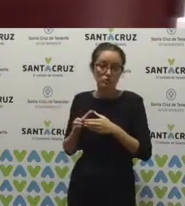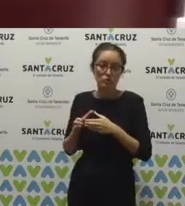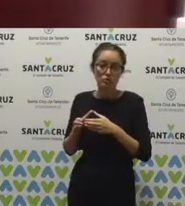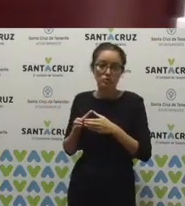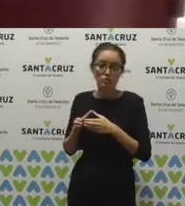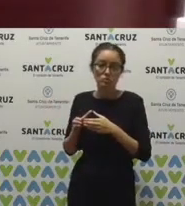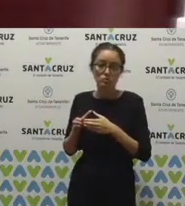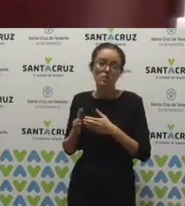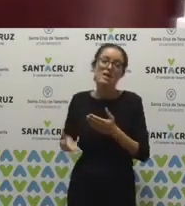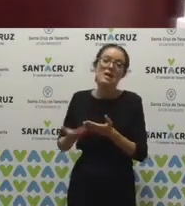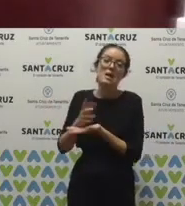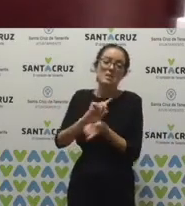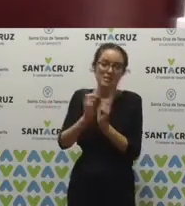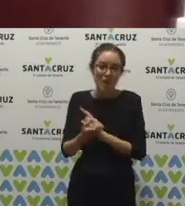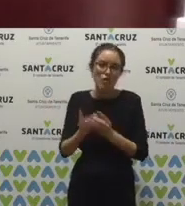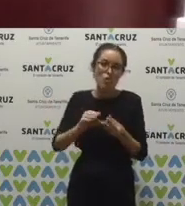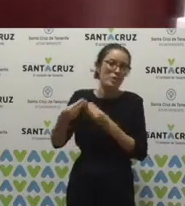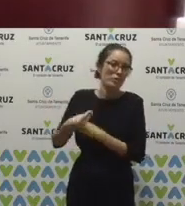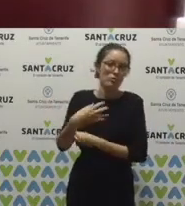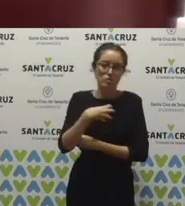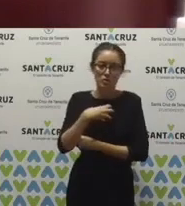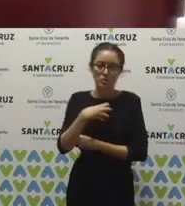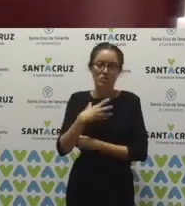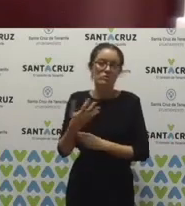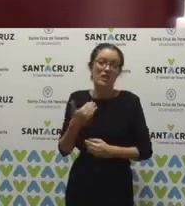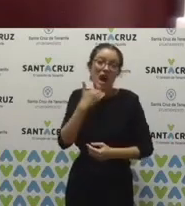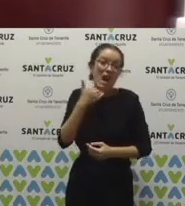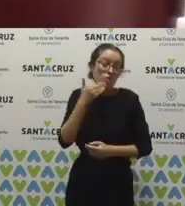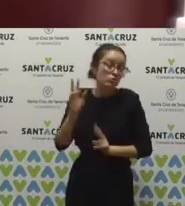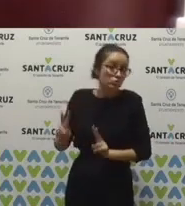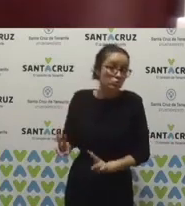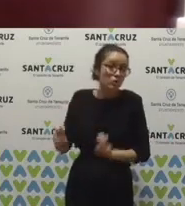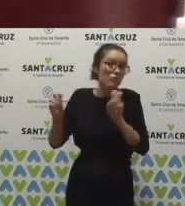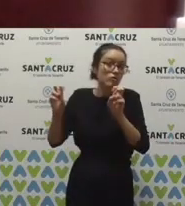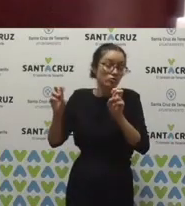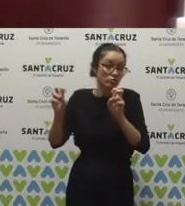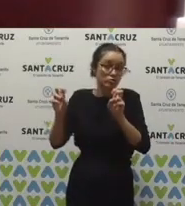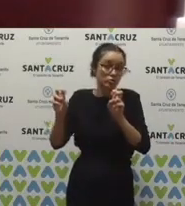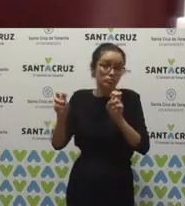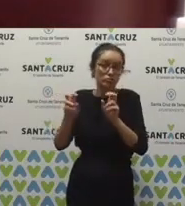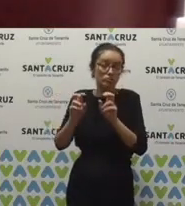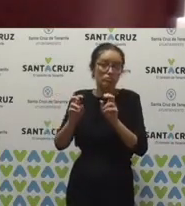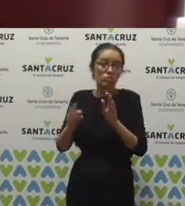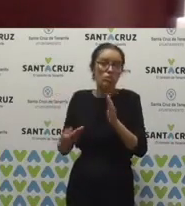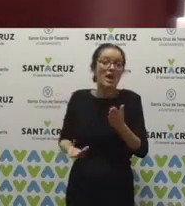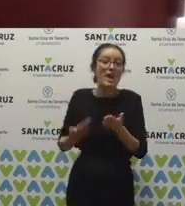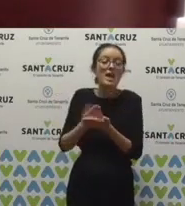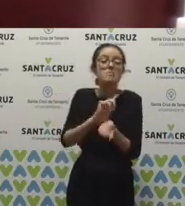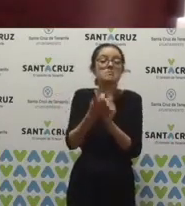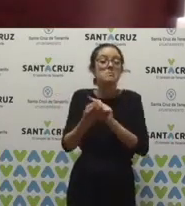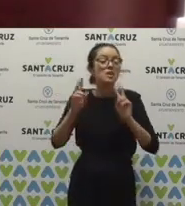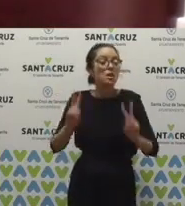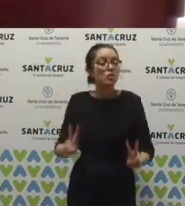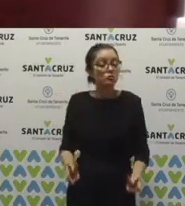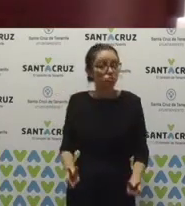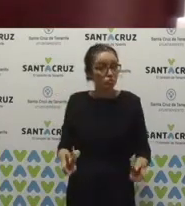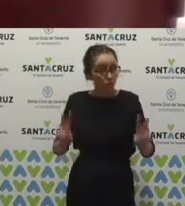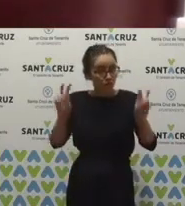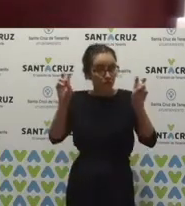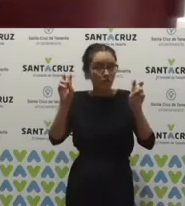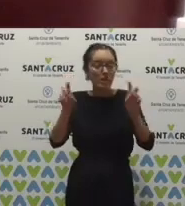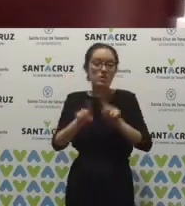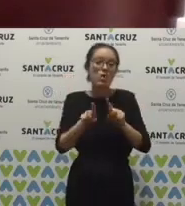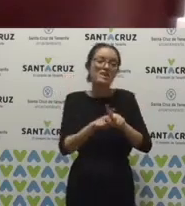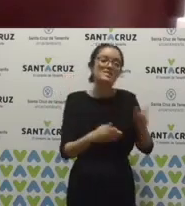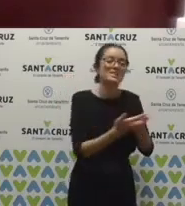enmendar ese documento es una nueva cosa es nuevo es una enmienda nueva y no una